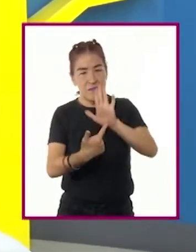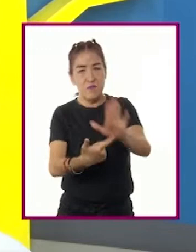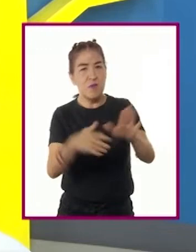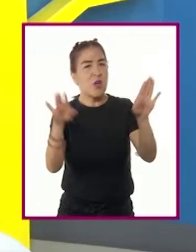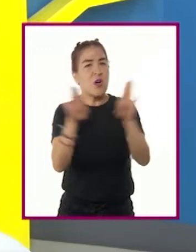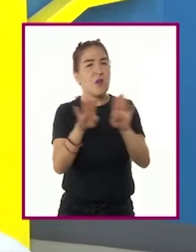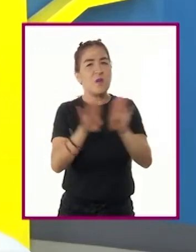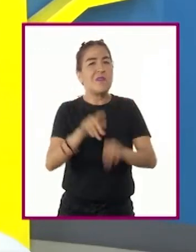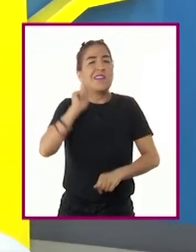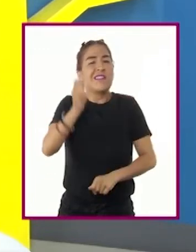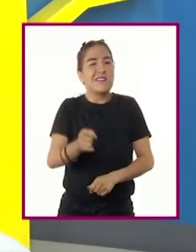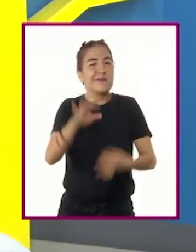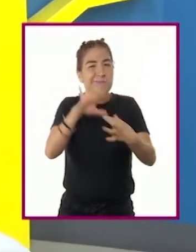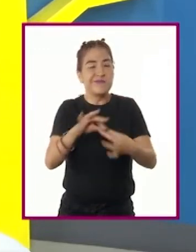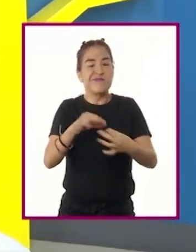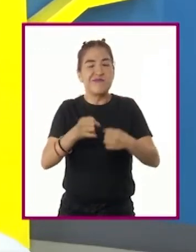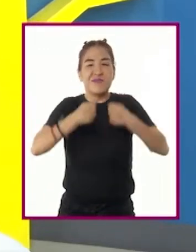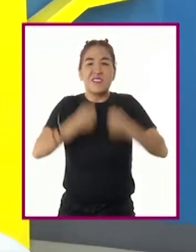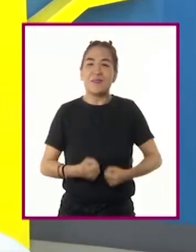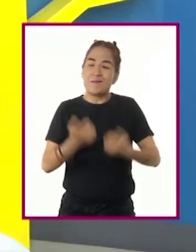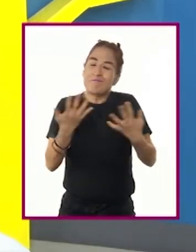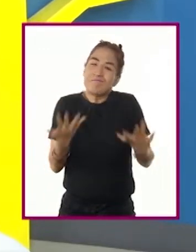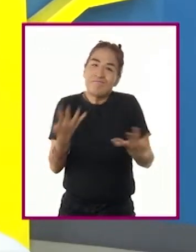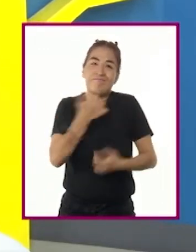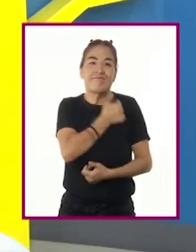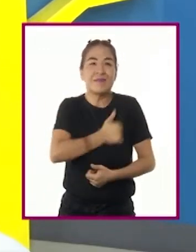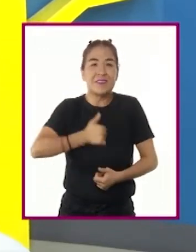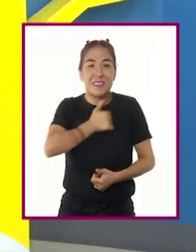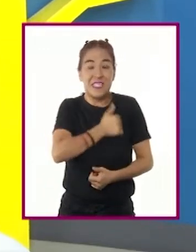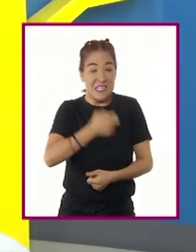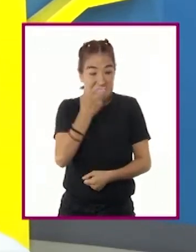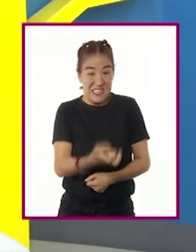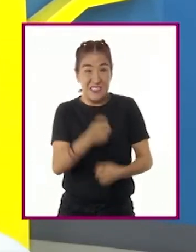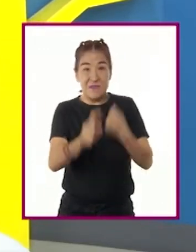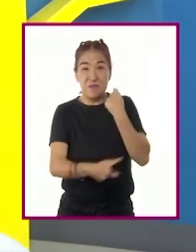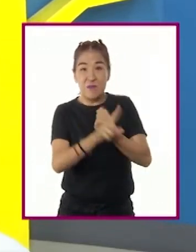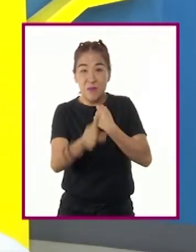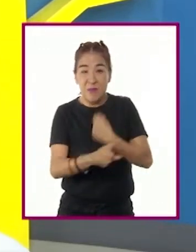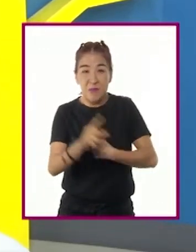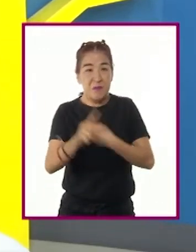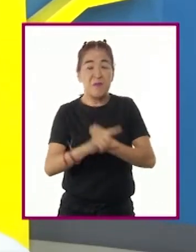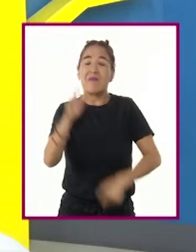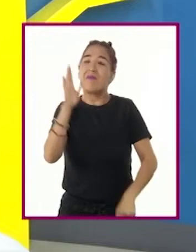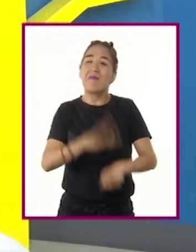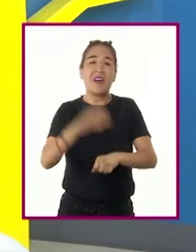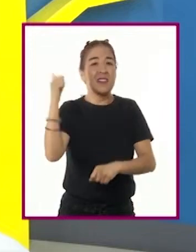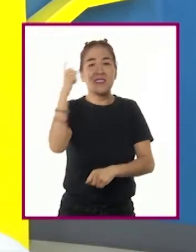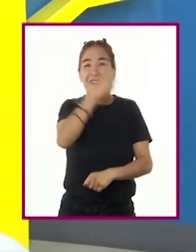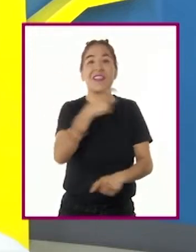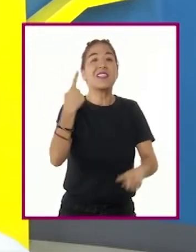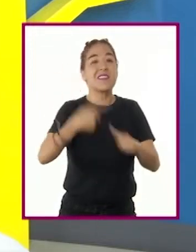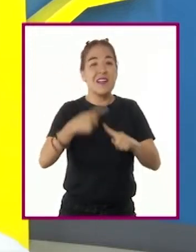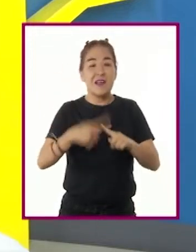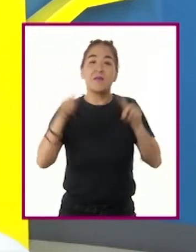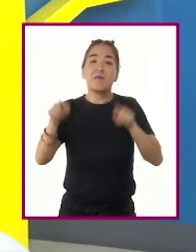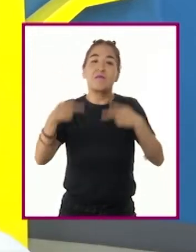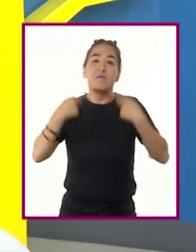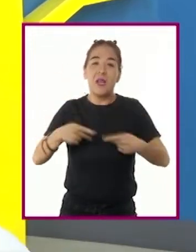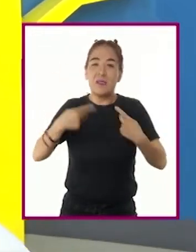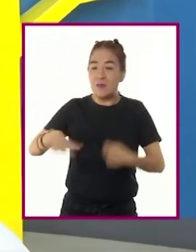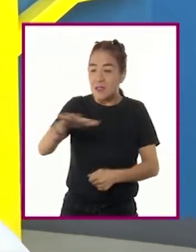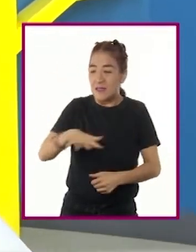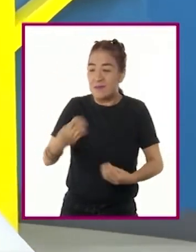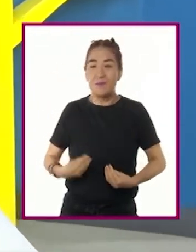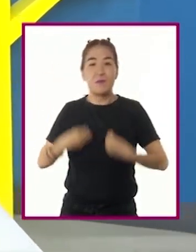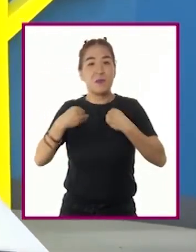podemos confirmar que, lamentablemente, estas crisis afectan con mayor intensidad a quienes viven en situación de